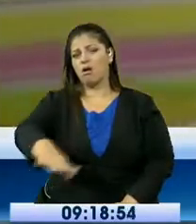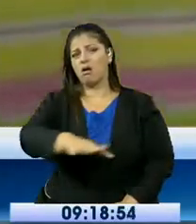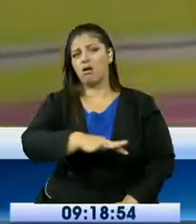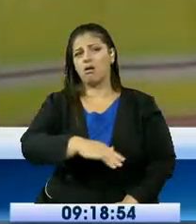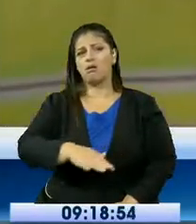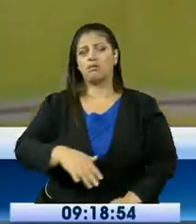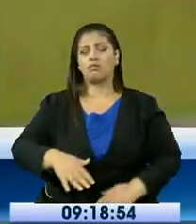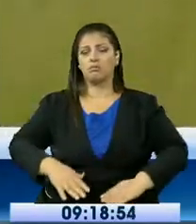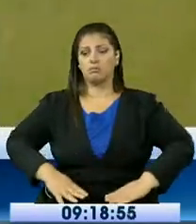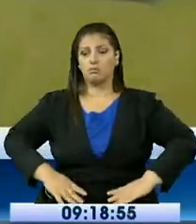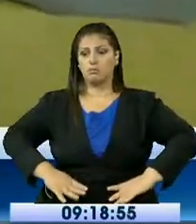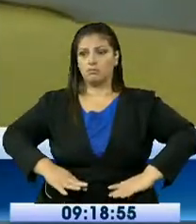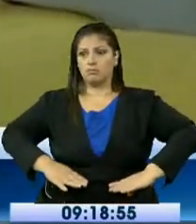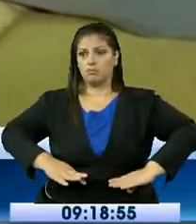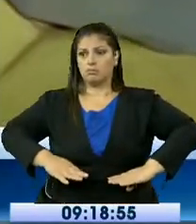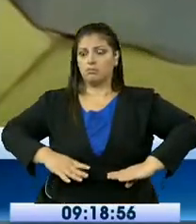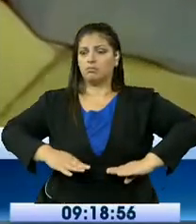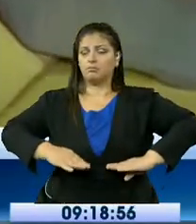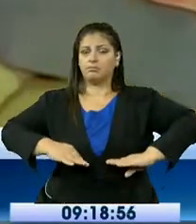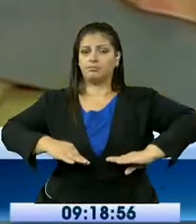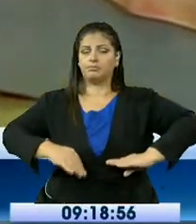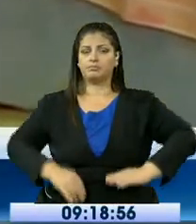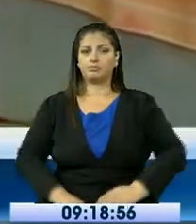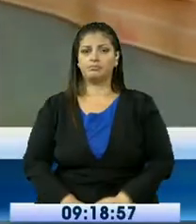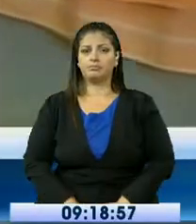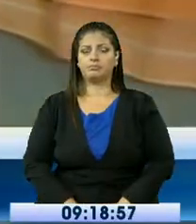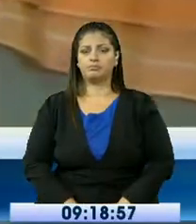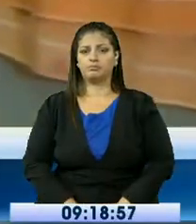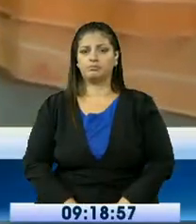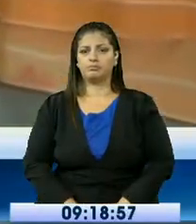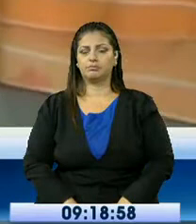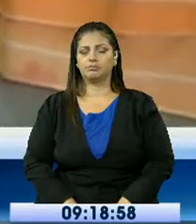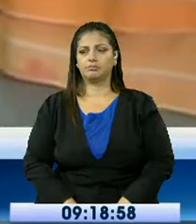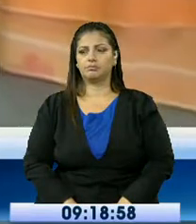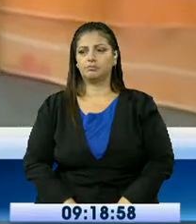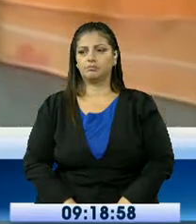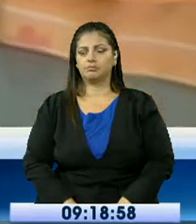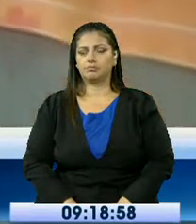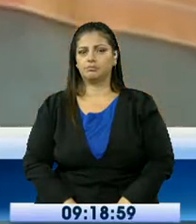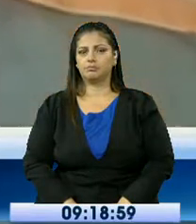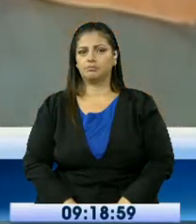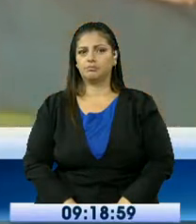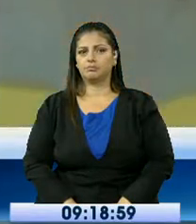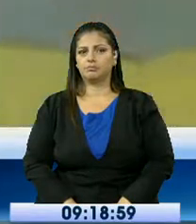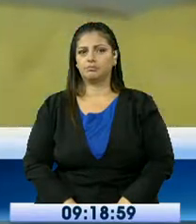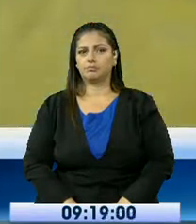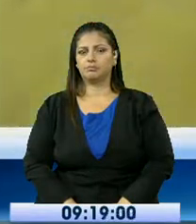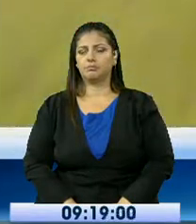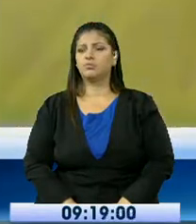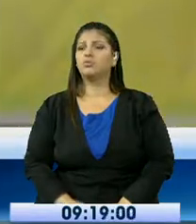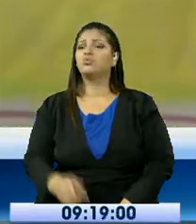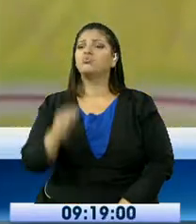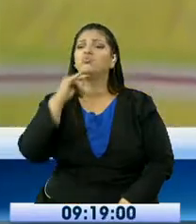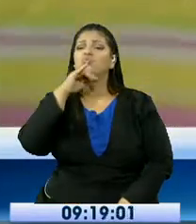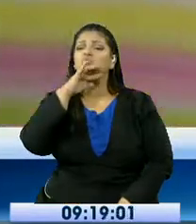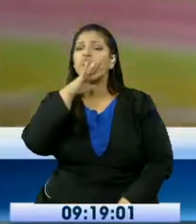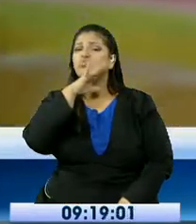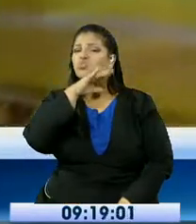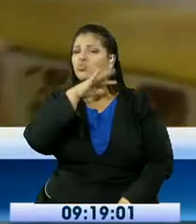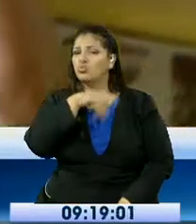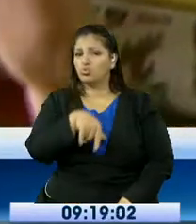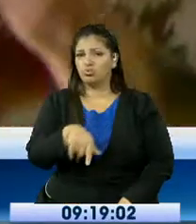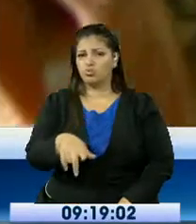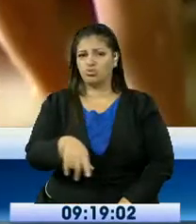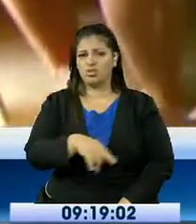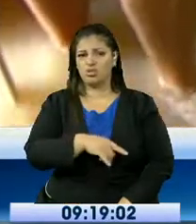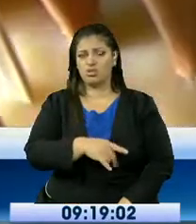la cintura. Da el agua y de paso que esta agua está contaminada con el agua de los